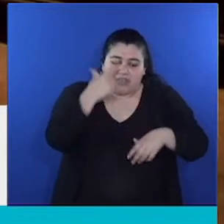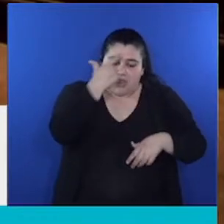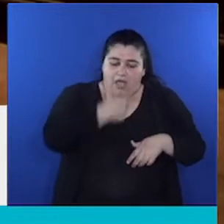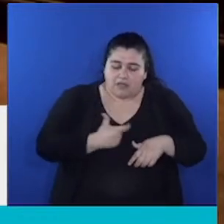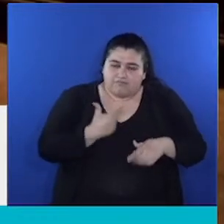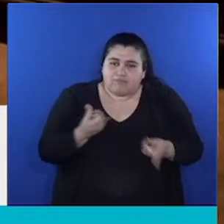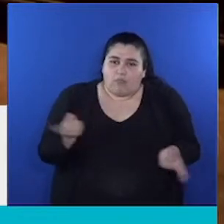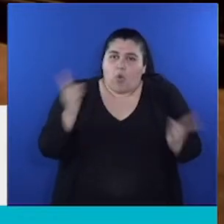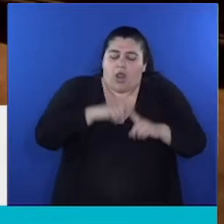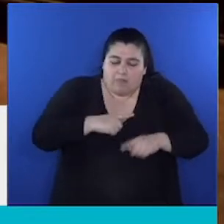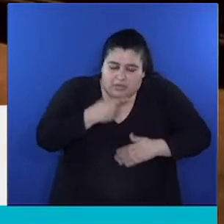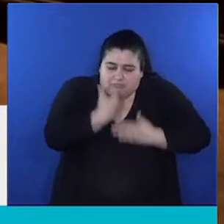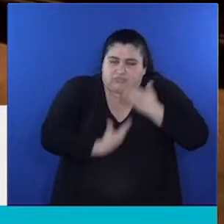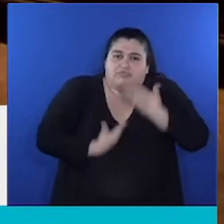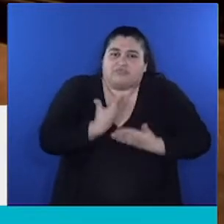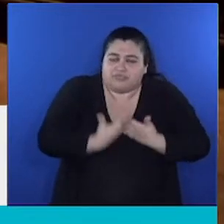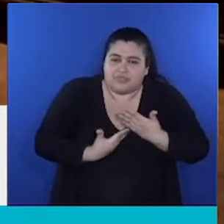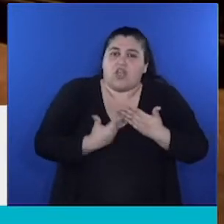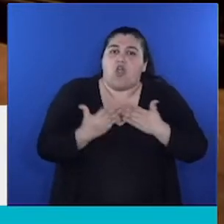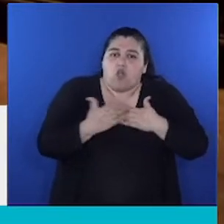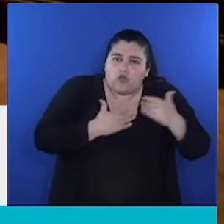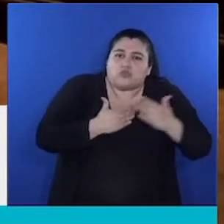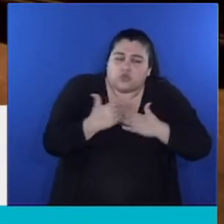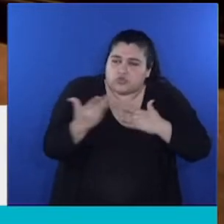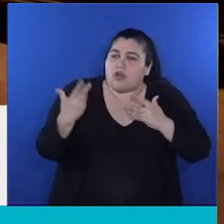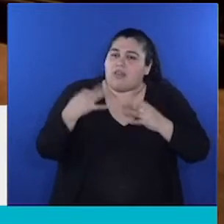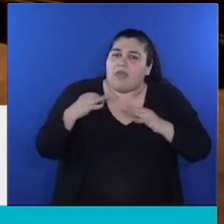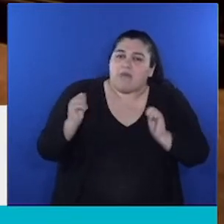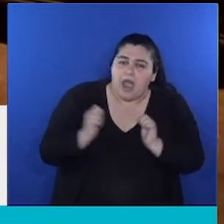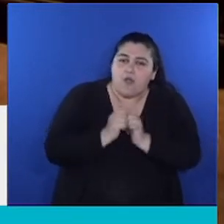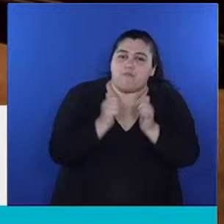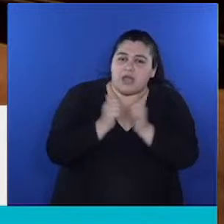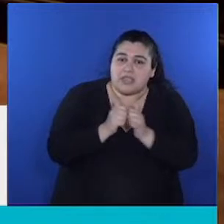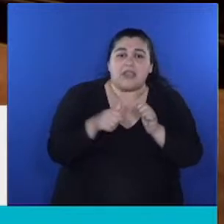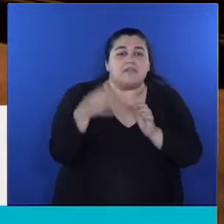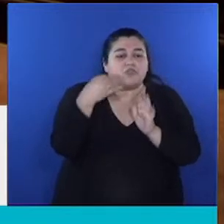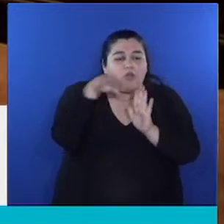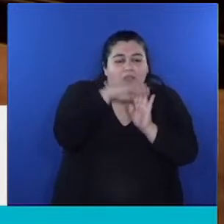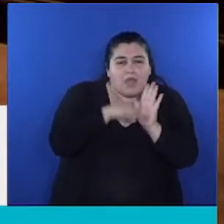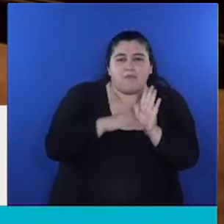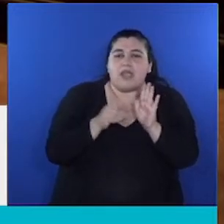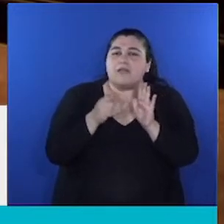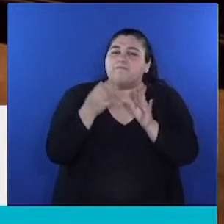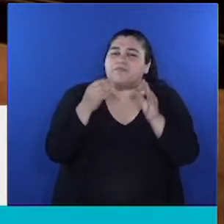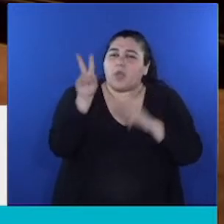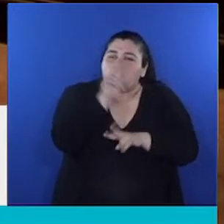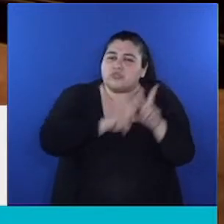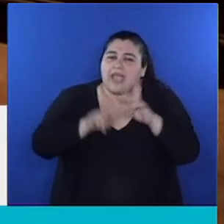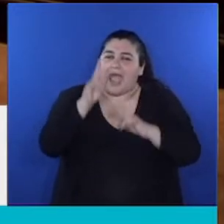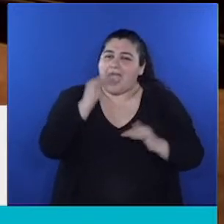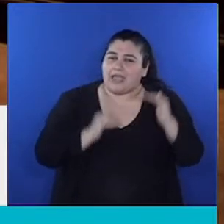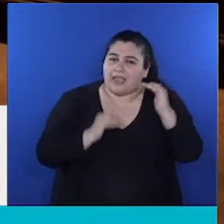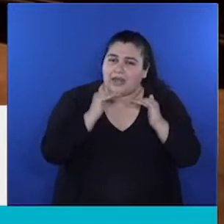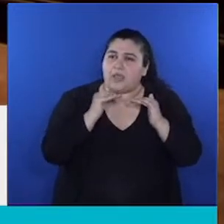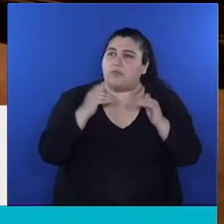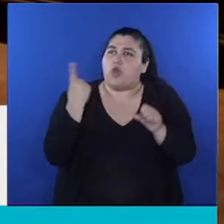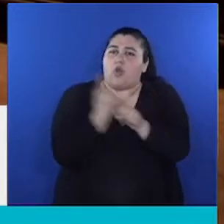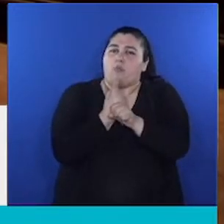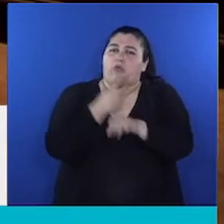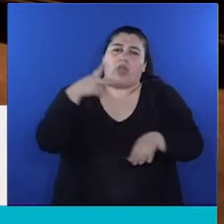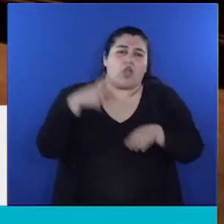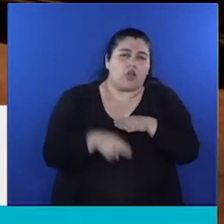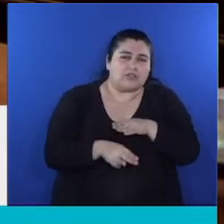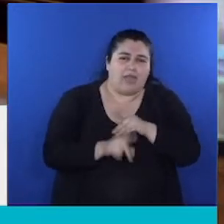del acompañamiento necesario y de políticas que tienen que tener un equilibrio, de políticas que no pueden cortarse de a momento solamente por